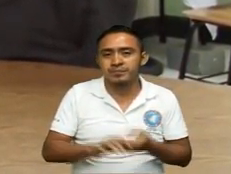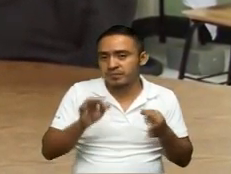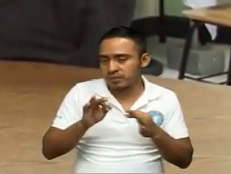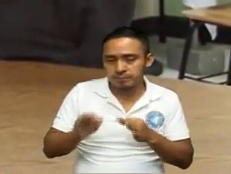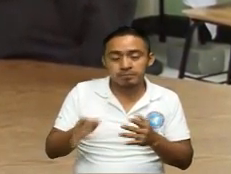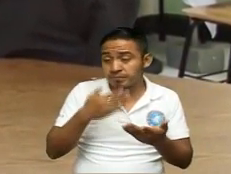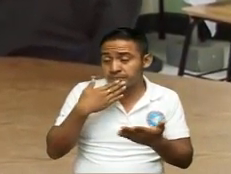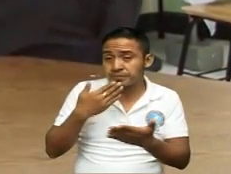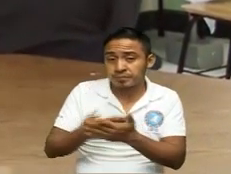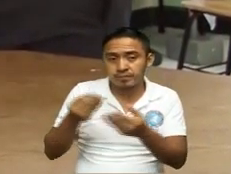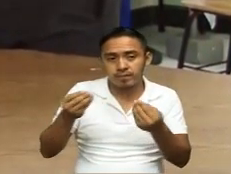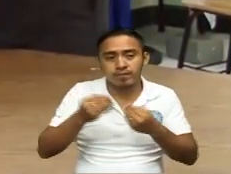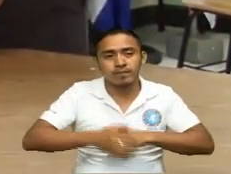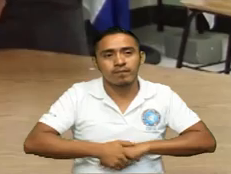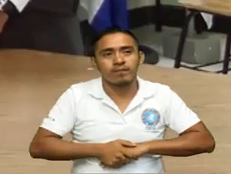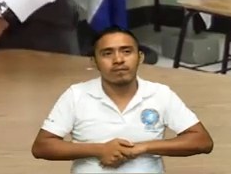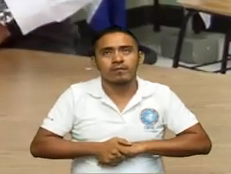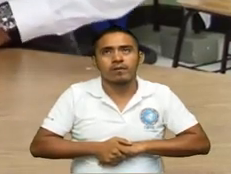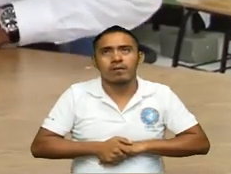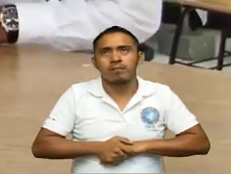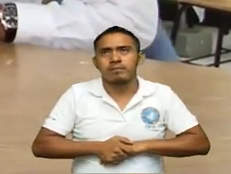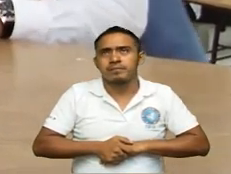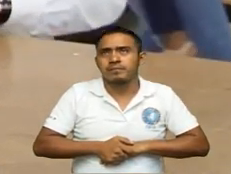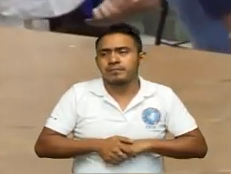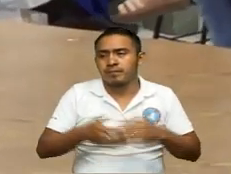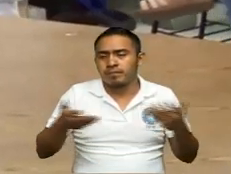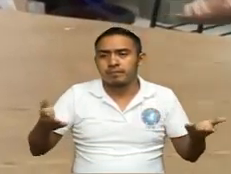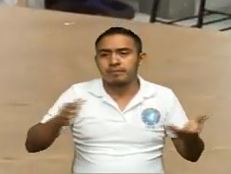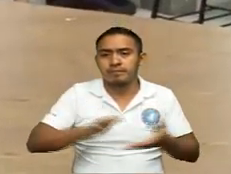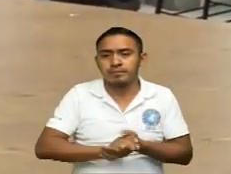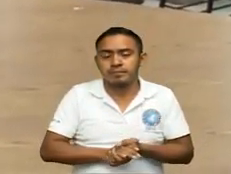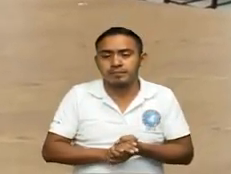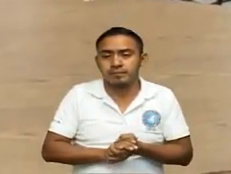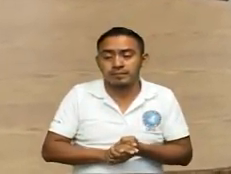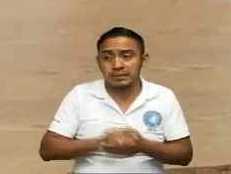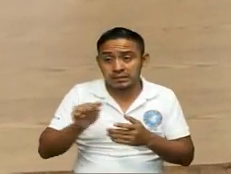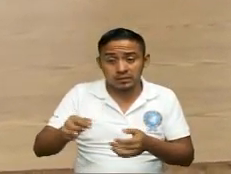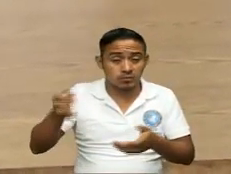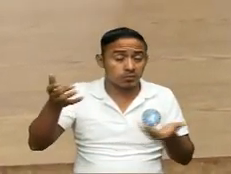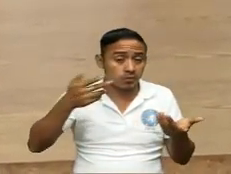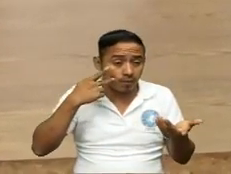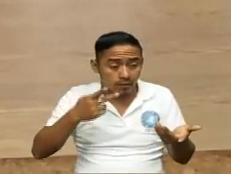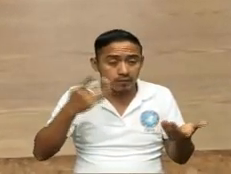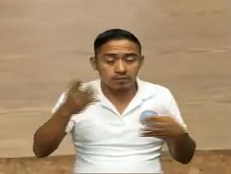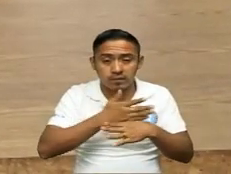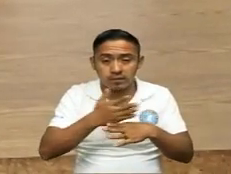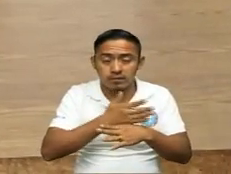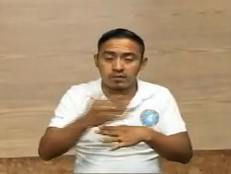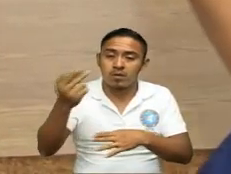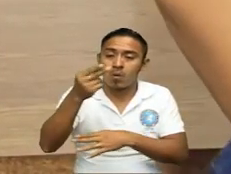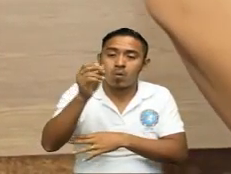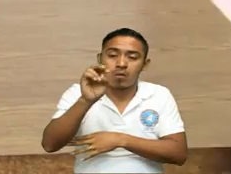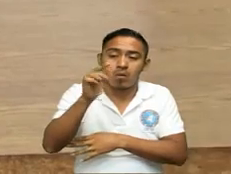muchas gracias. Mucho gusto. Entonces, doctor, era el tipo de hongo que estábamos viendo a la niña. Es muy frecuente,